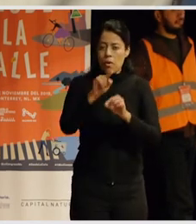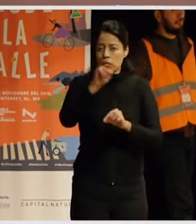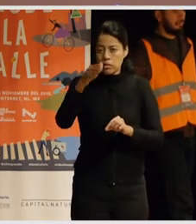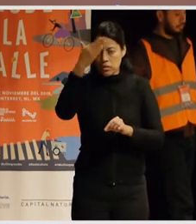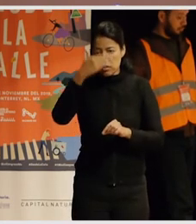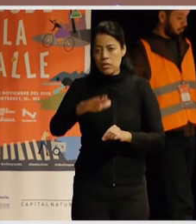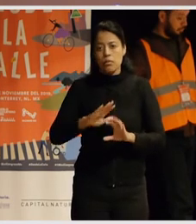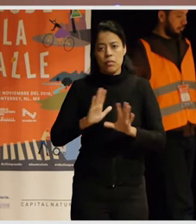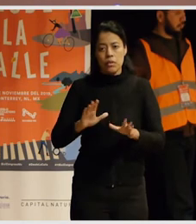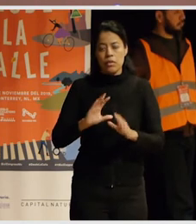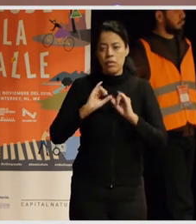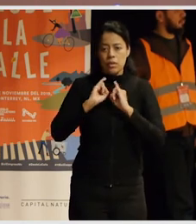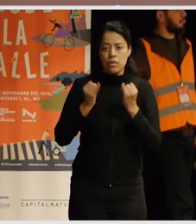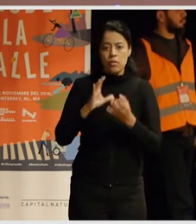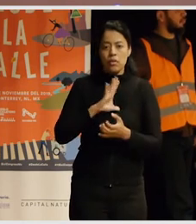enterados